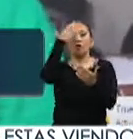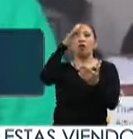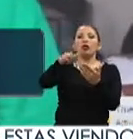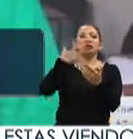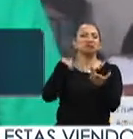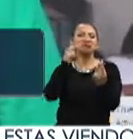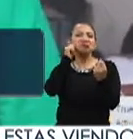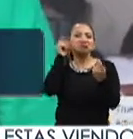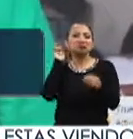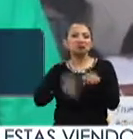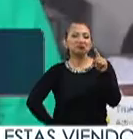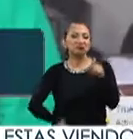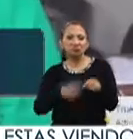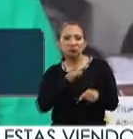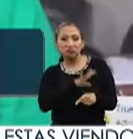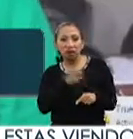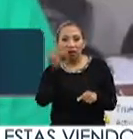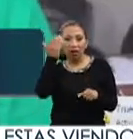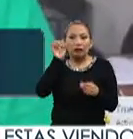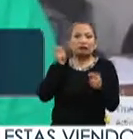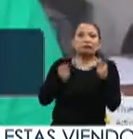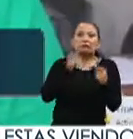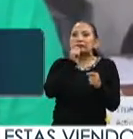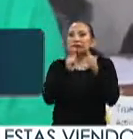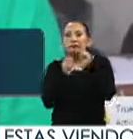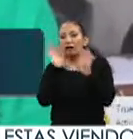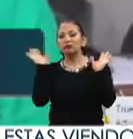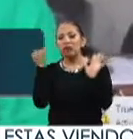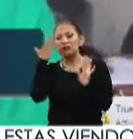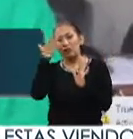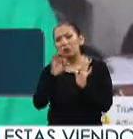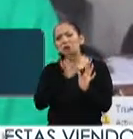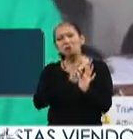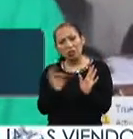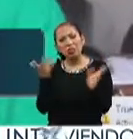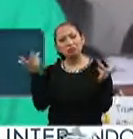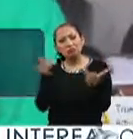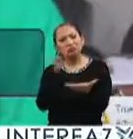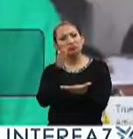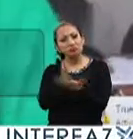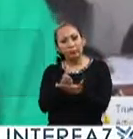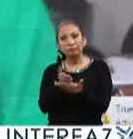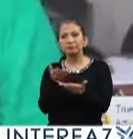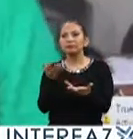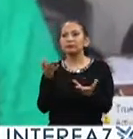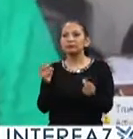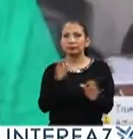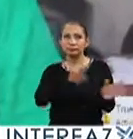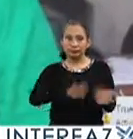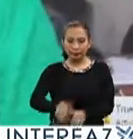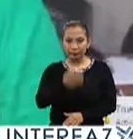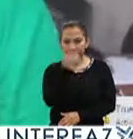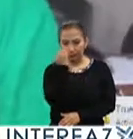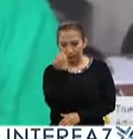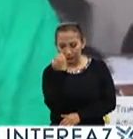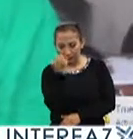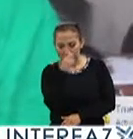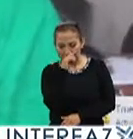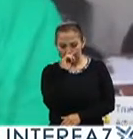conoces, perder ese miedo a lo desconocido, el saber que sí se puede. En lo académico